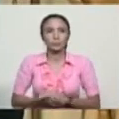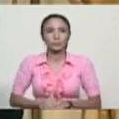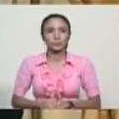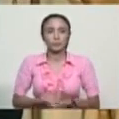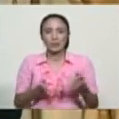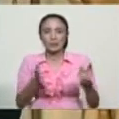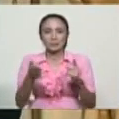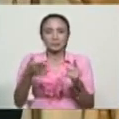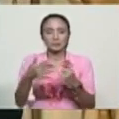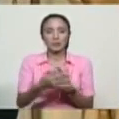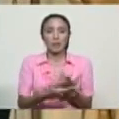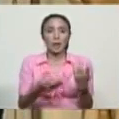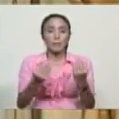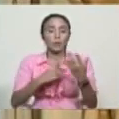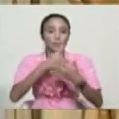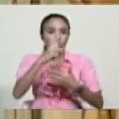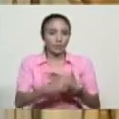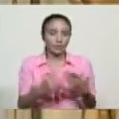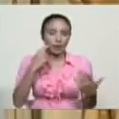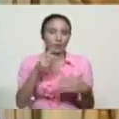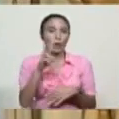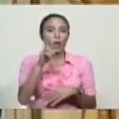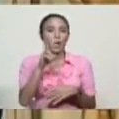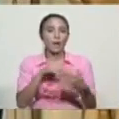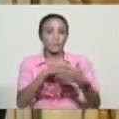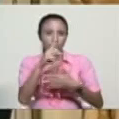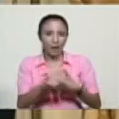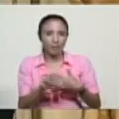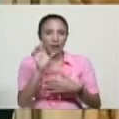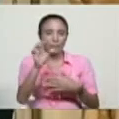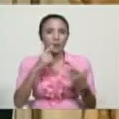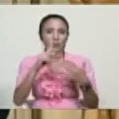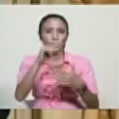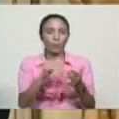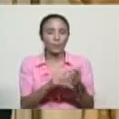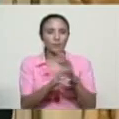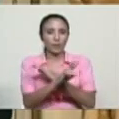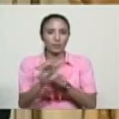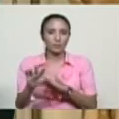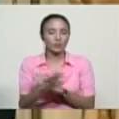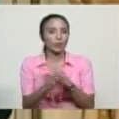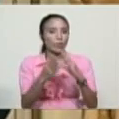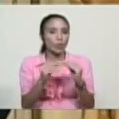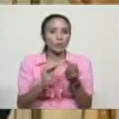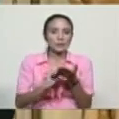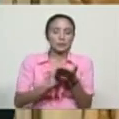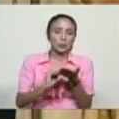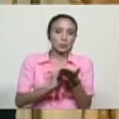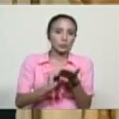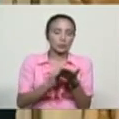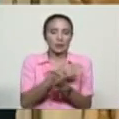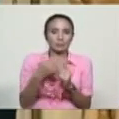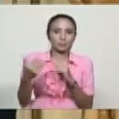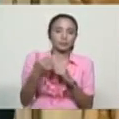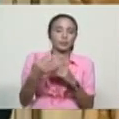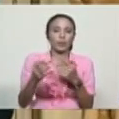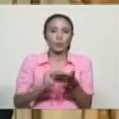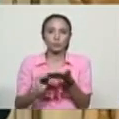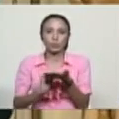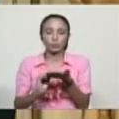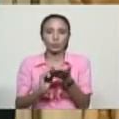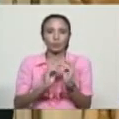Nosotros hemos planificado este Plan de la Patria 2025 para navegar en medio de condiciones adversas